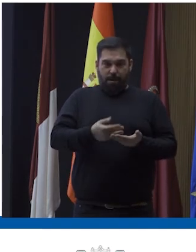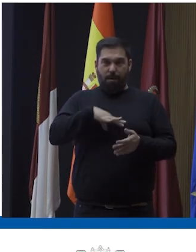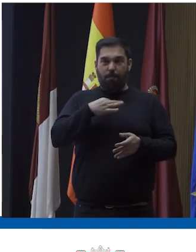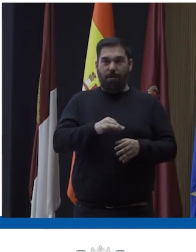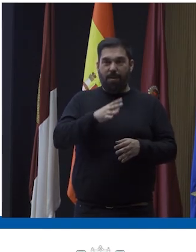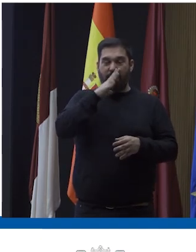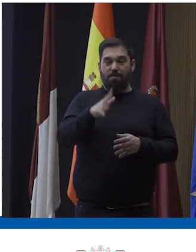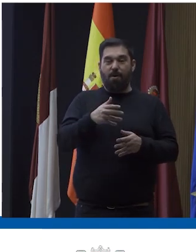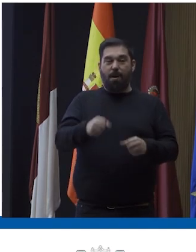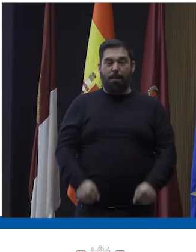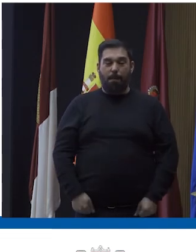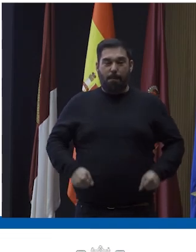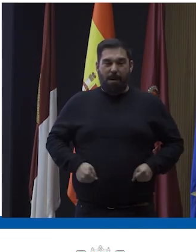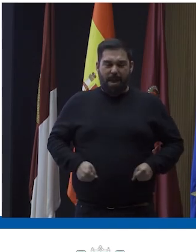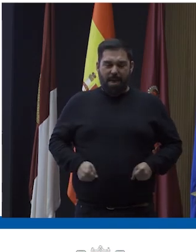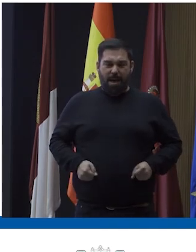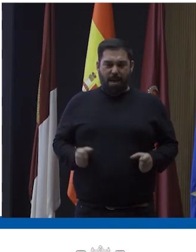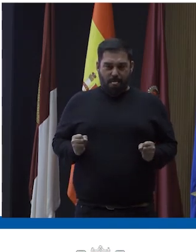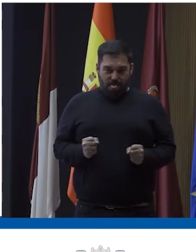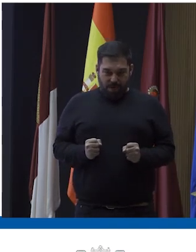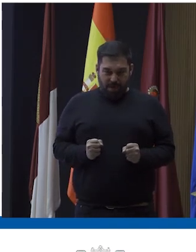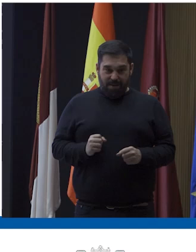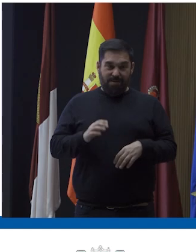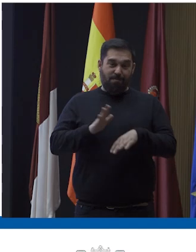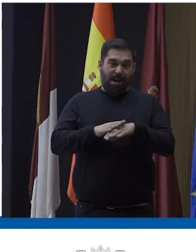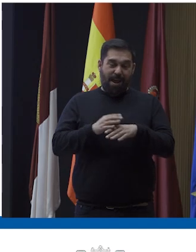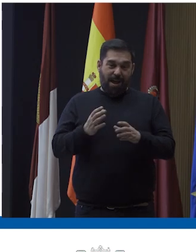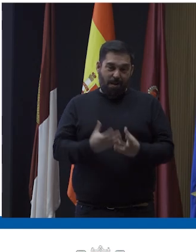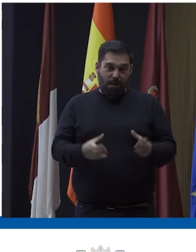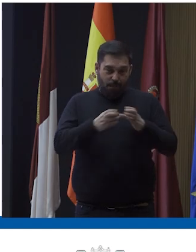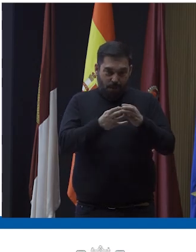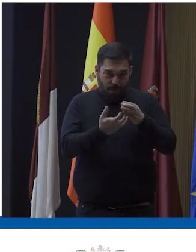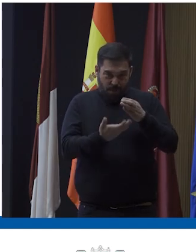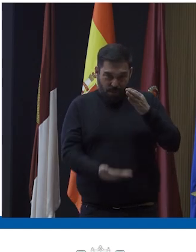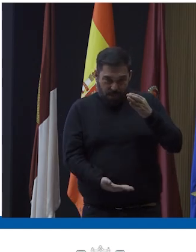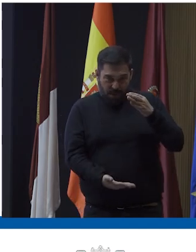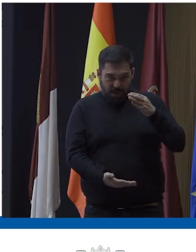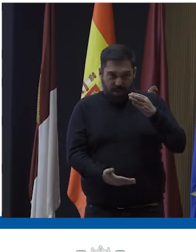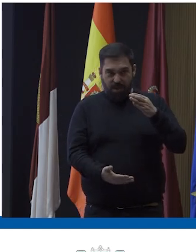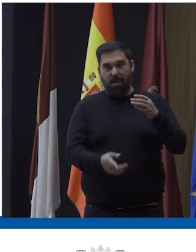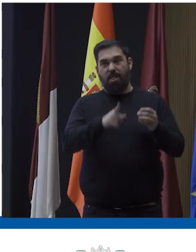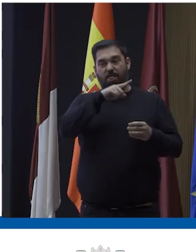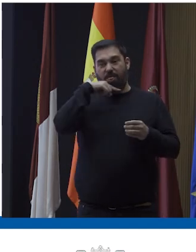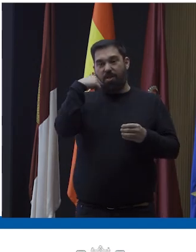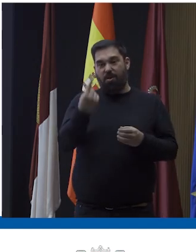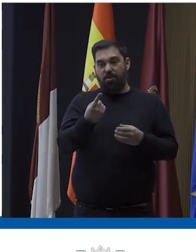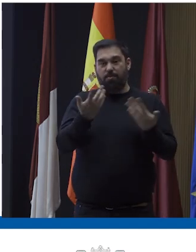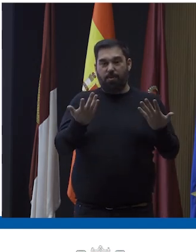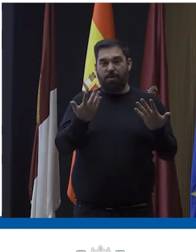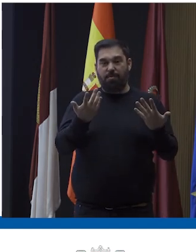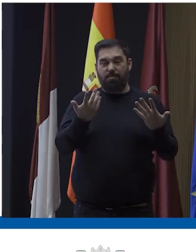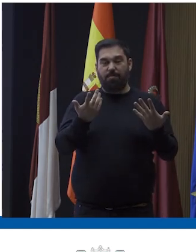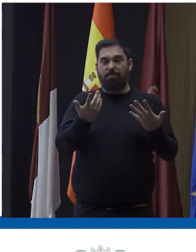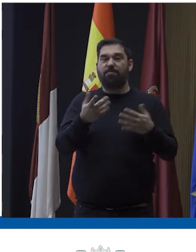ya no se ponen para los prolapsos porque dieron muchos problemas de dolor. Entonces, hay muy pocos cirujanos que ponen las mallas,